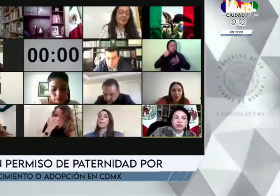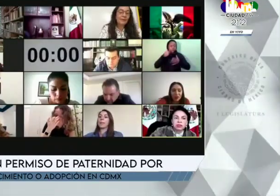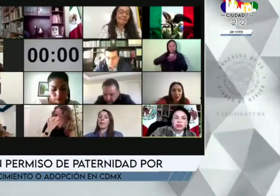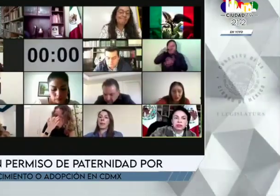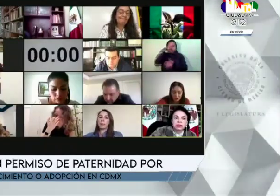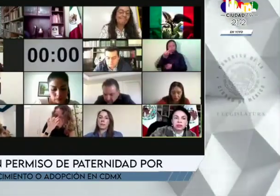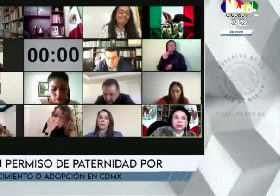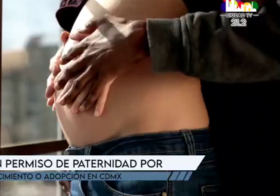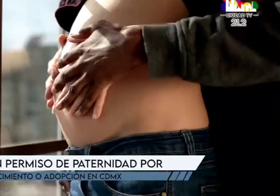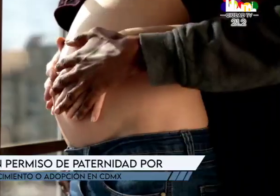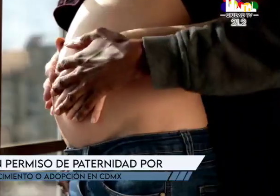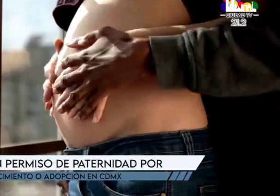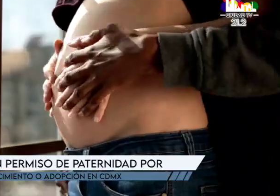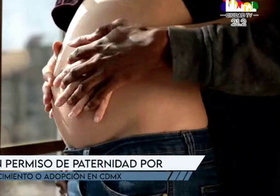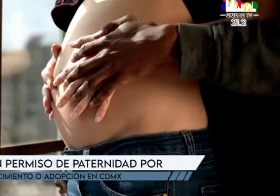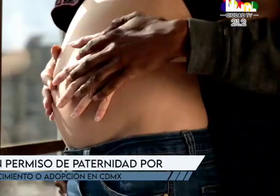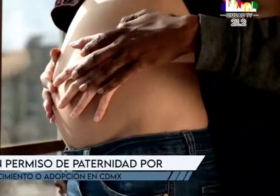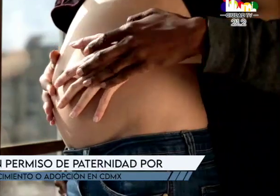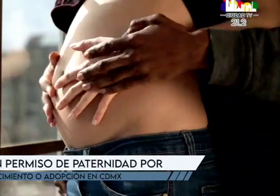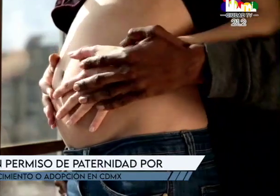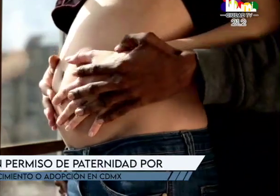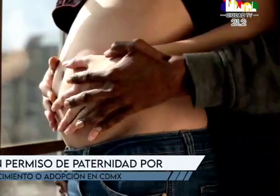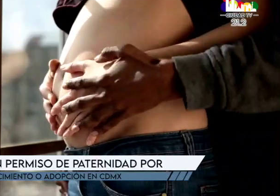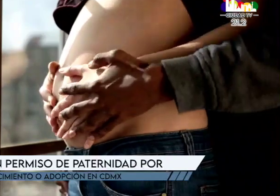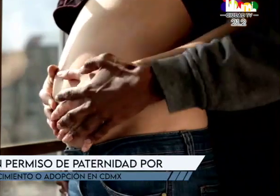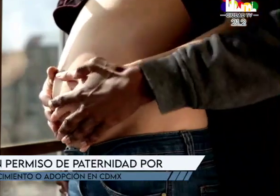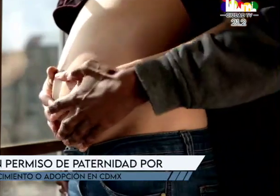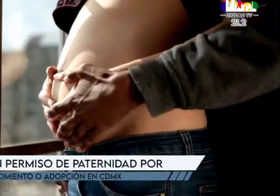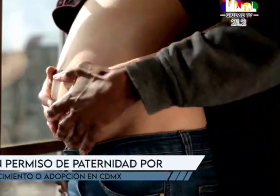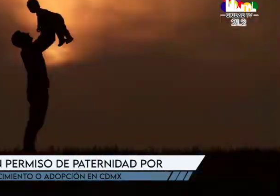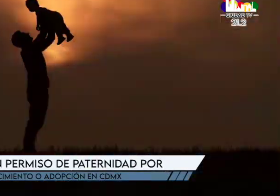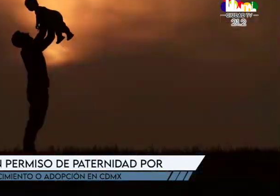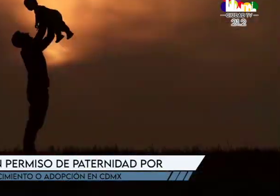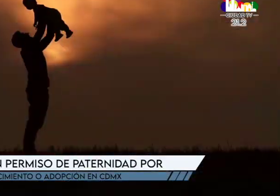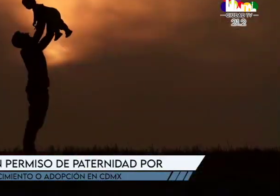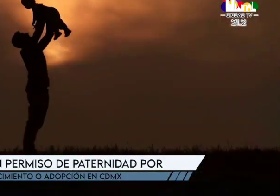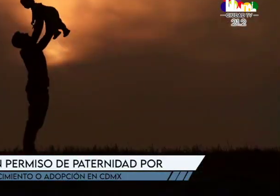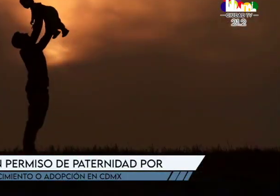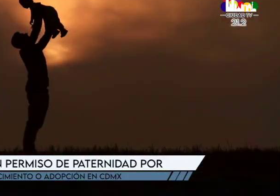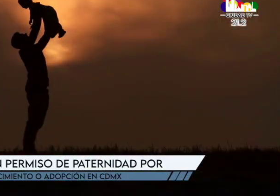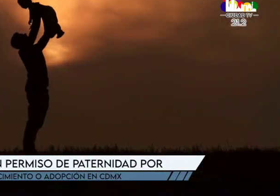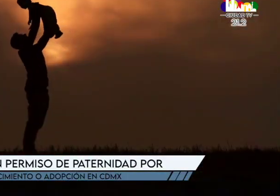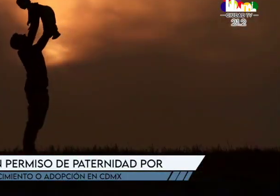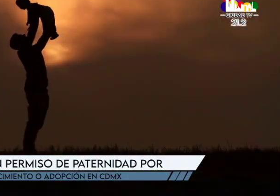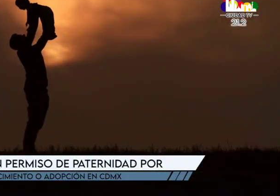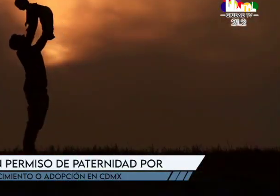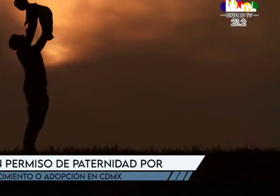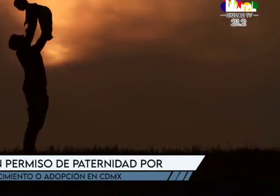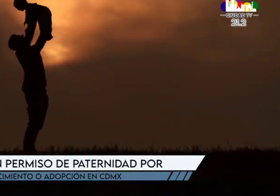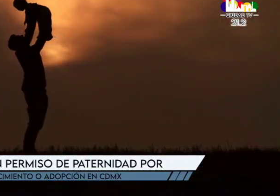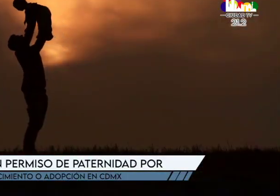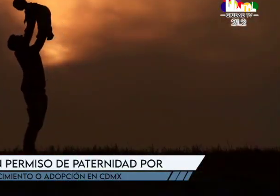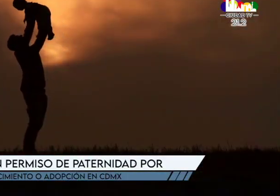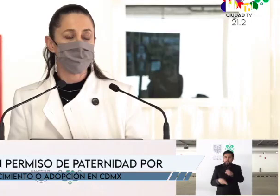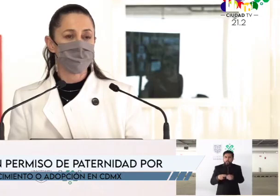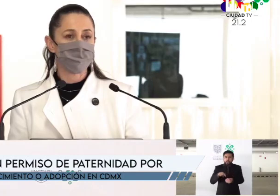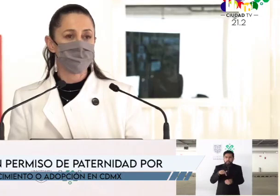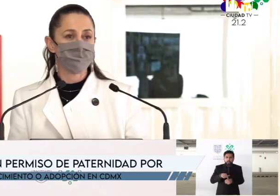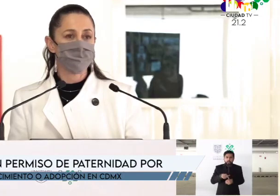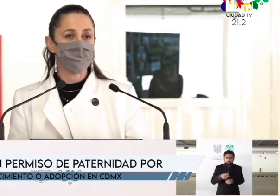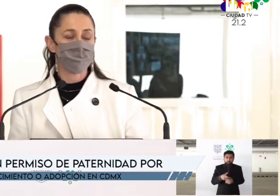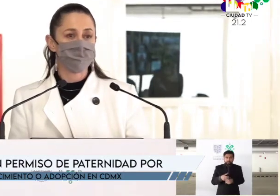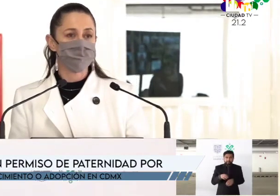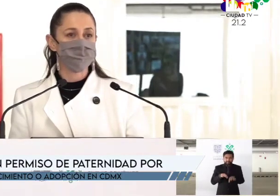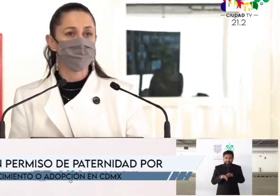servicio del estado a fin de que los trabajadores tengan derecho a un permiso de paternidad por el nacimiento de sus hijos de 45 días la